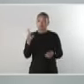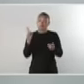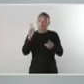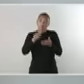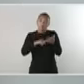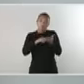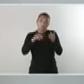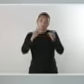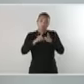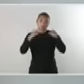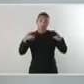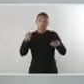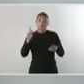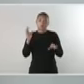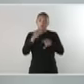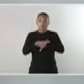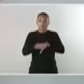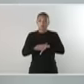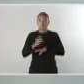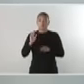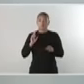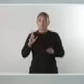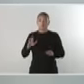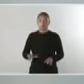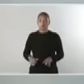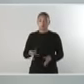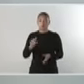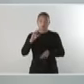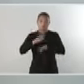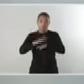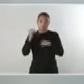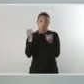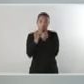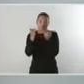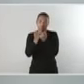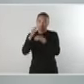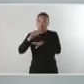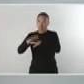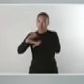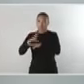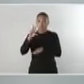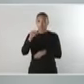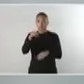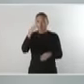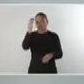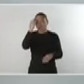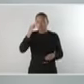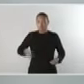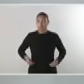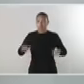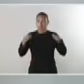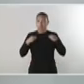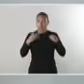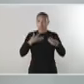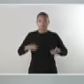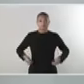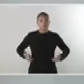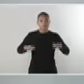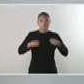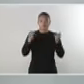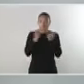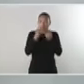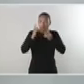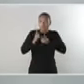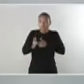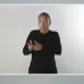por un cambio responsable ya no más de lo mismo tú lo Has vivido lo estás viviendo Ya no sigamos así